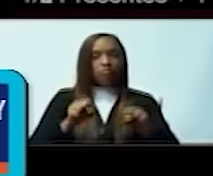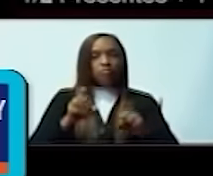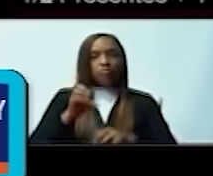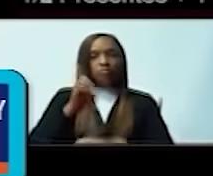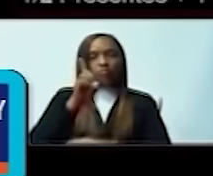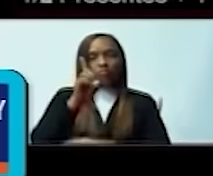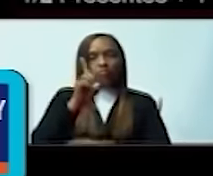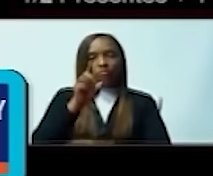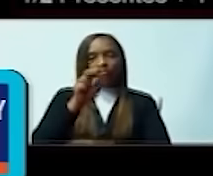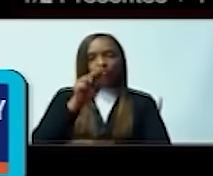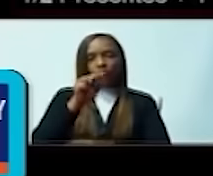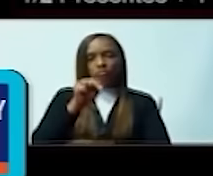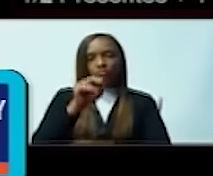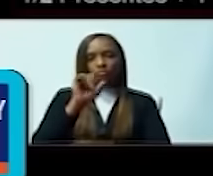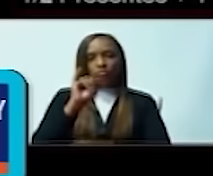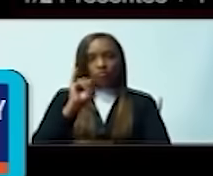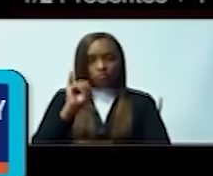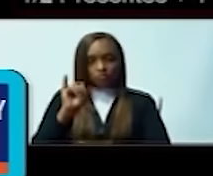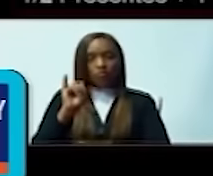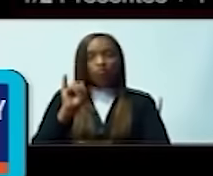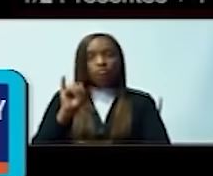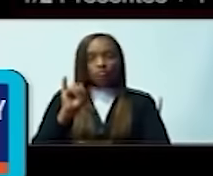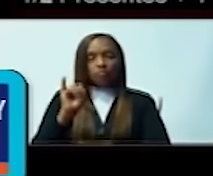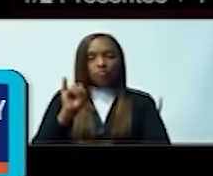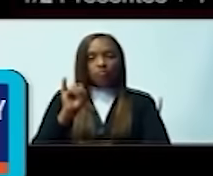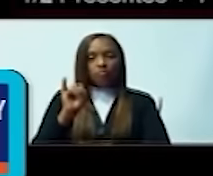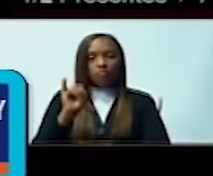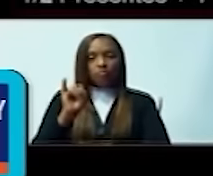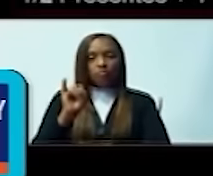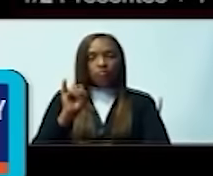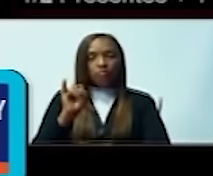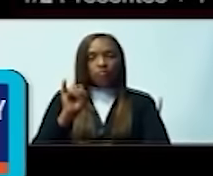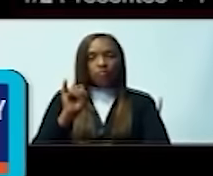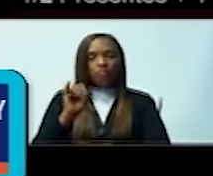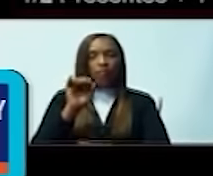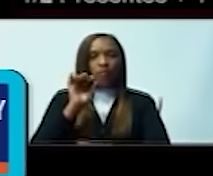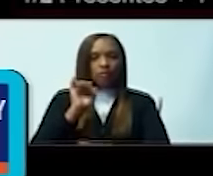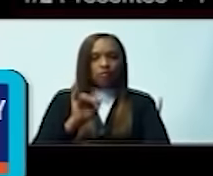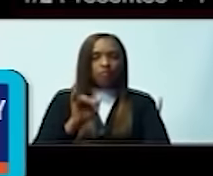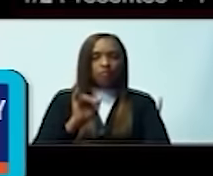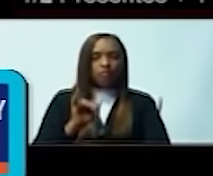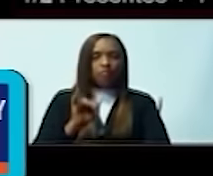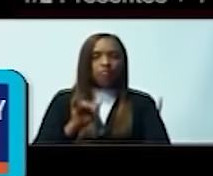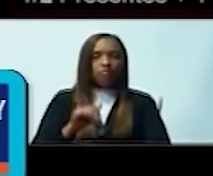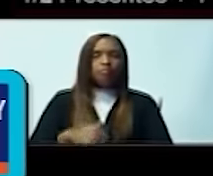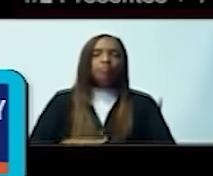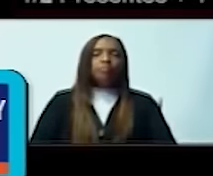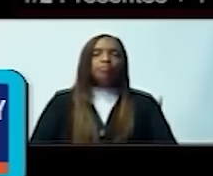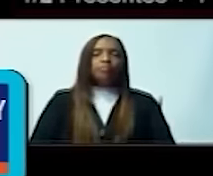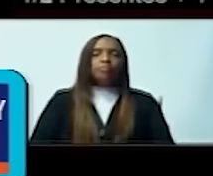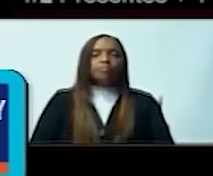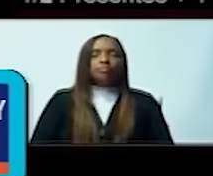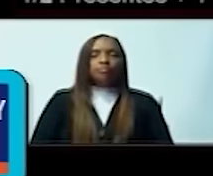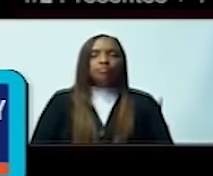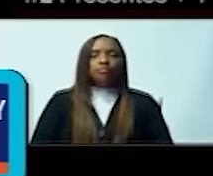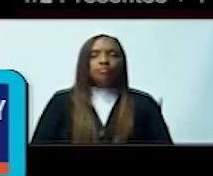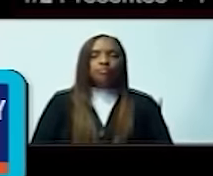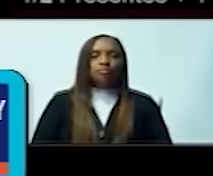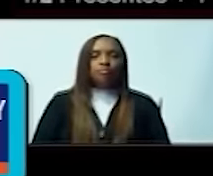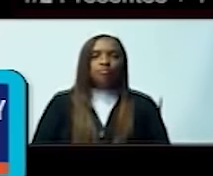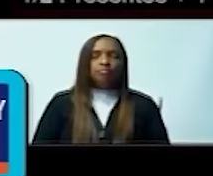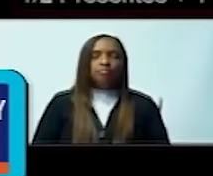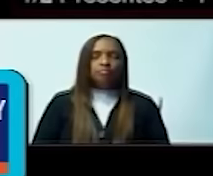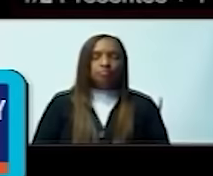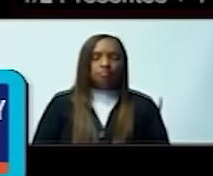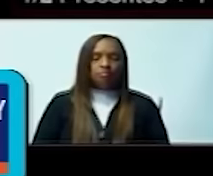regula la Dirección Nacional de Inteligencia, el que crea el Sistema Nacional, lo sometió Lourdes